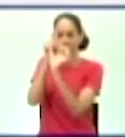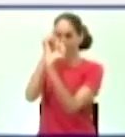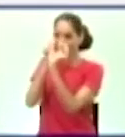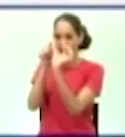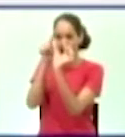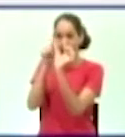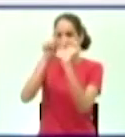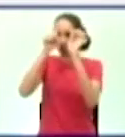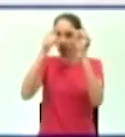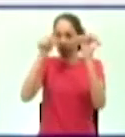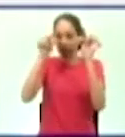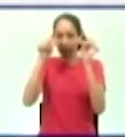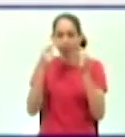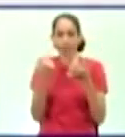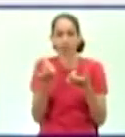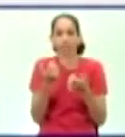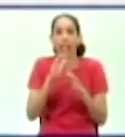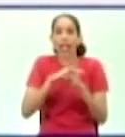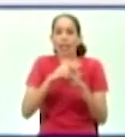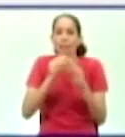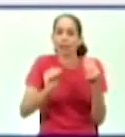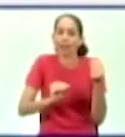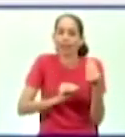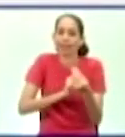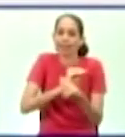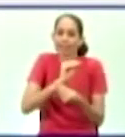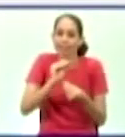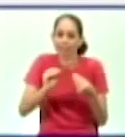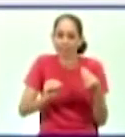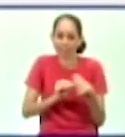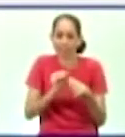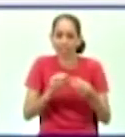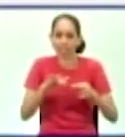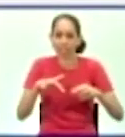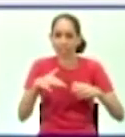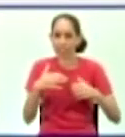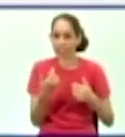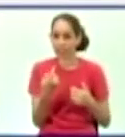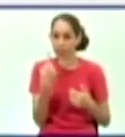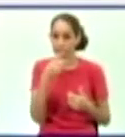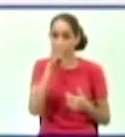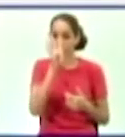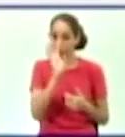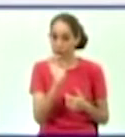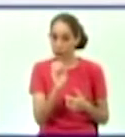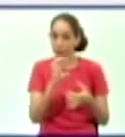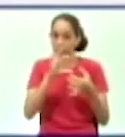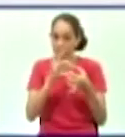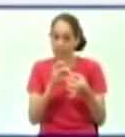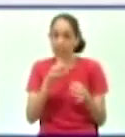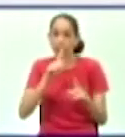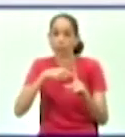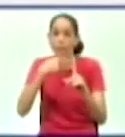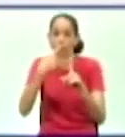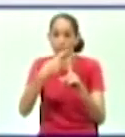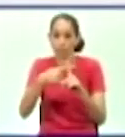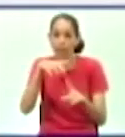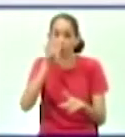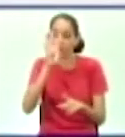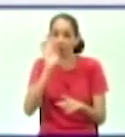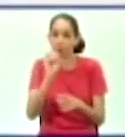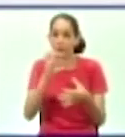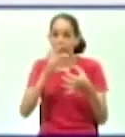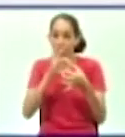ángulo exterior. Luego sustituimos y nos damos cuenta que la adición de 40 grados más 40 grados nos va a dar 80